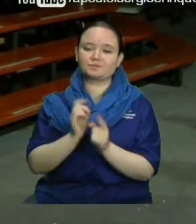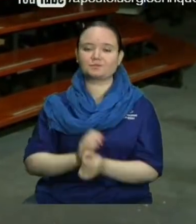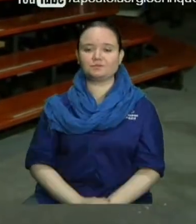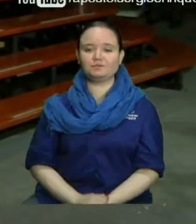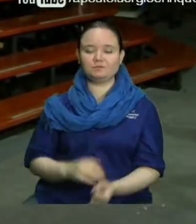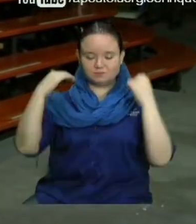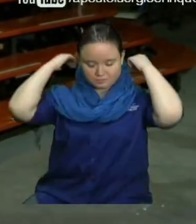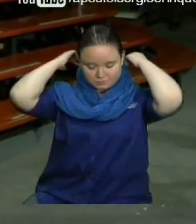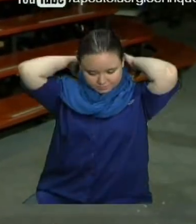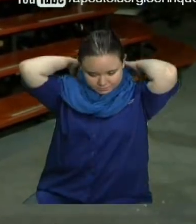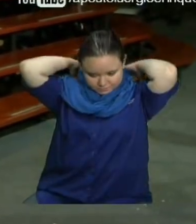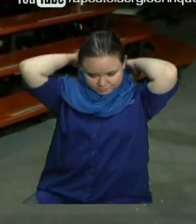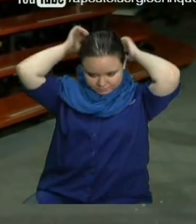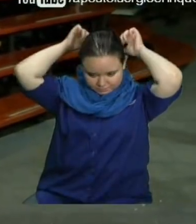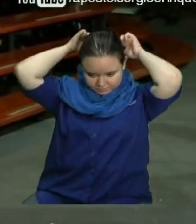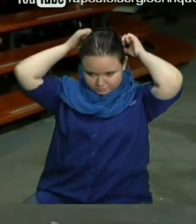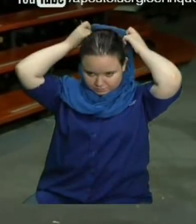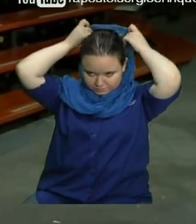Señor, gracias